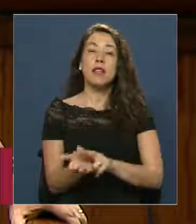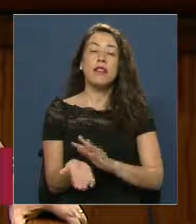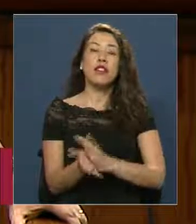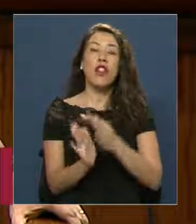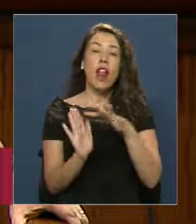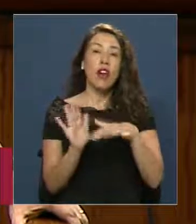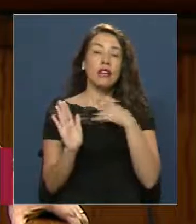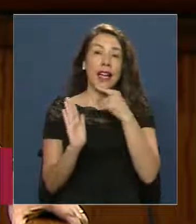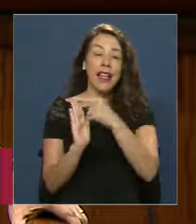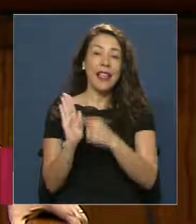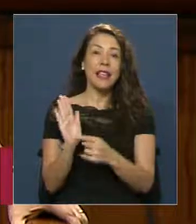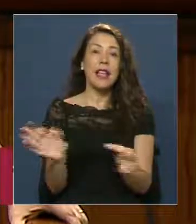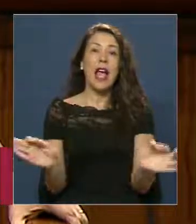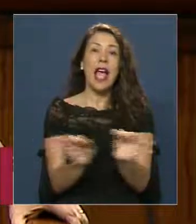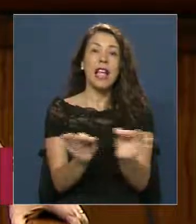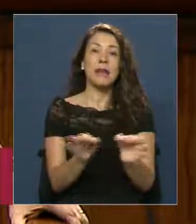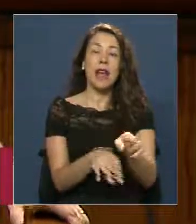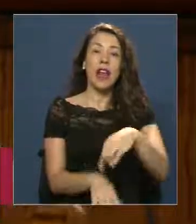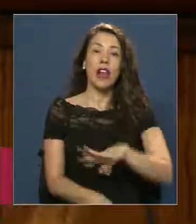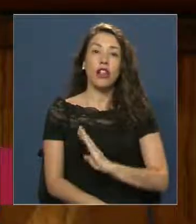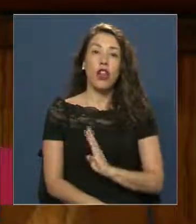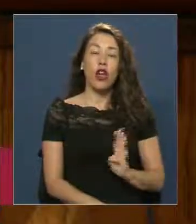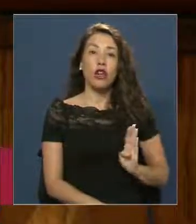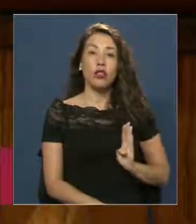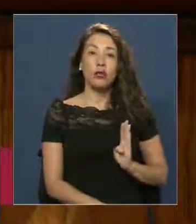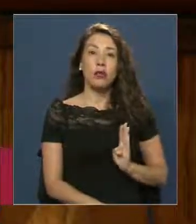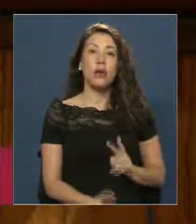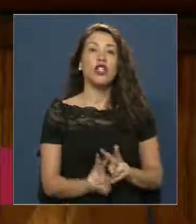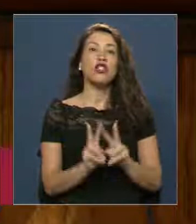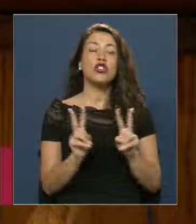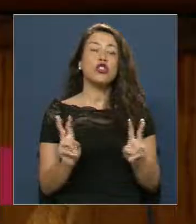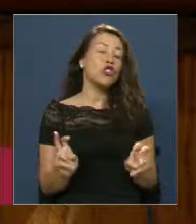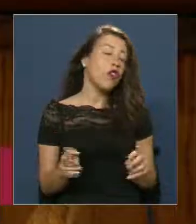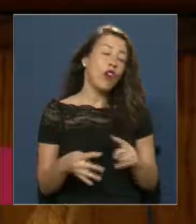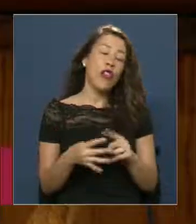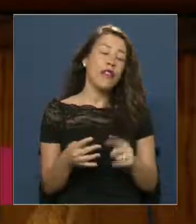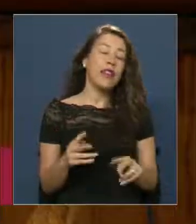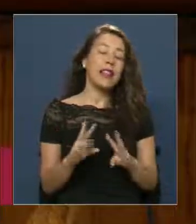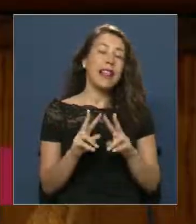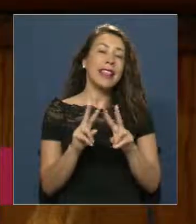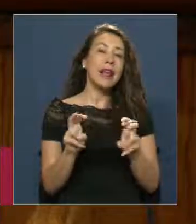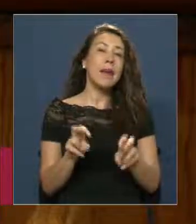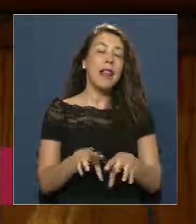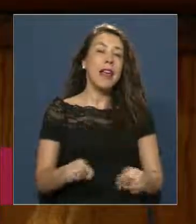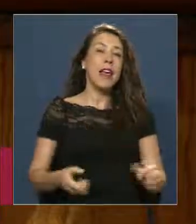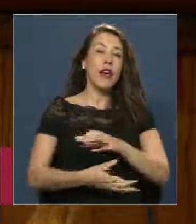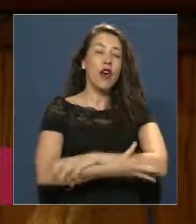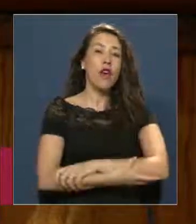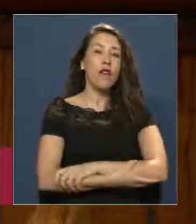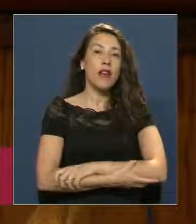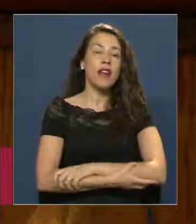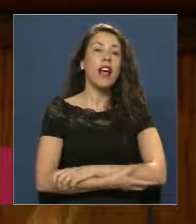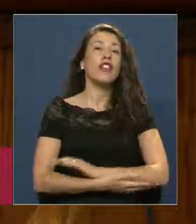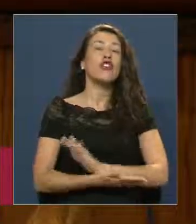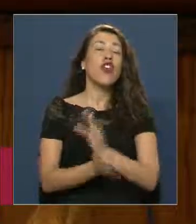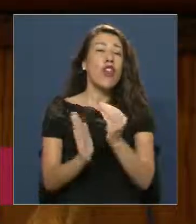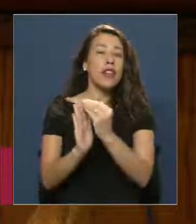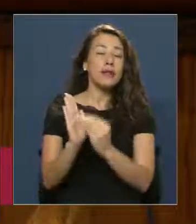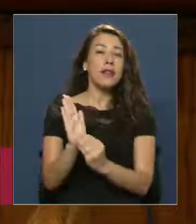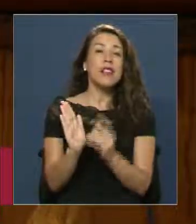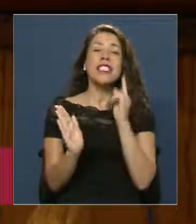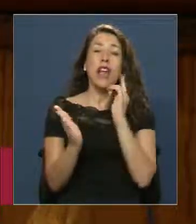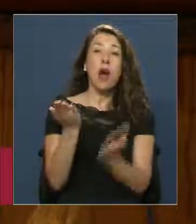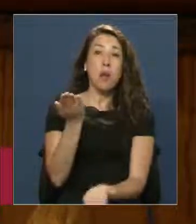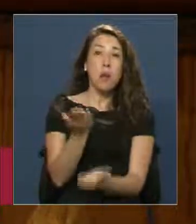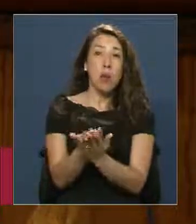del mensaje, ilustraron a sus integrantes acerca de las materias que aborda dicho convenio, cuyo detalle se encuentra